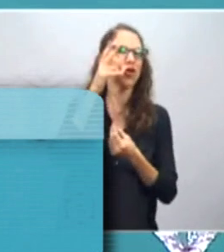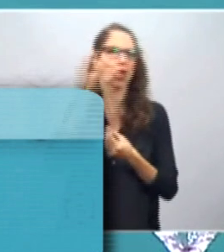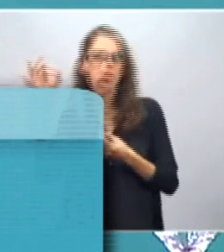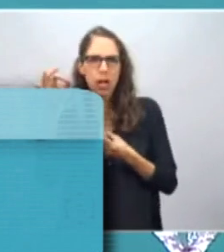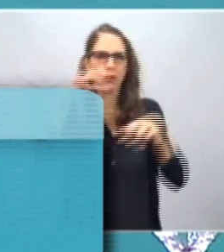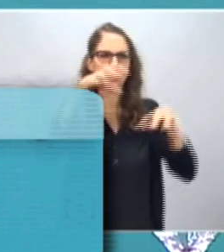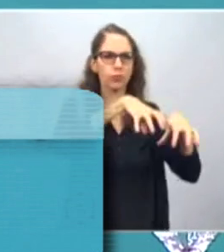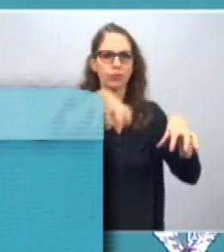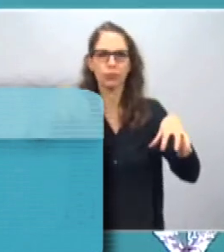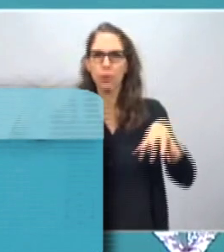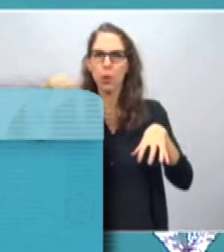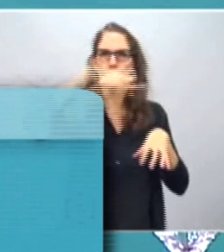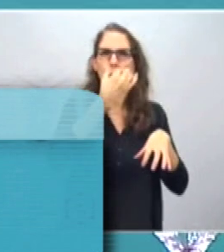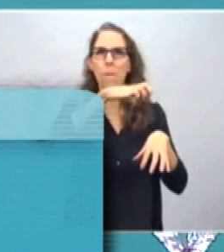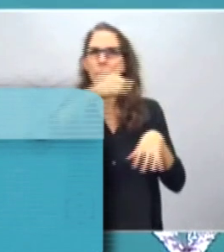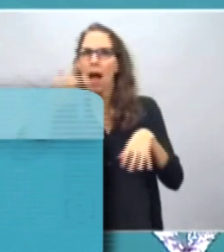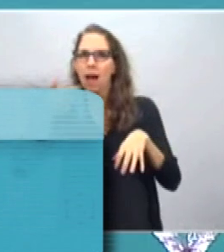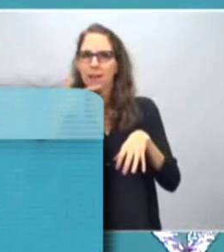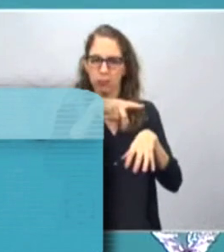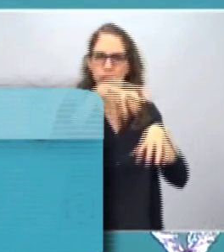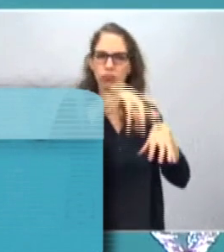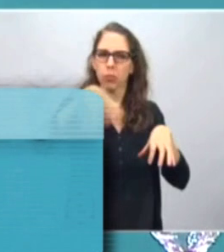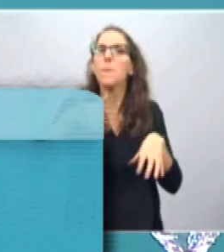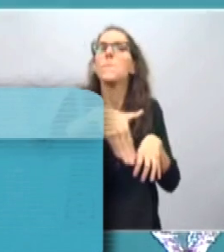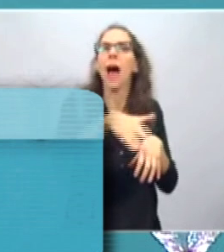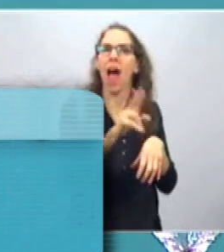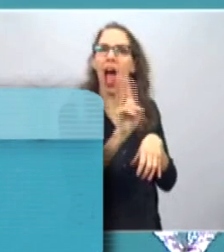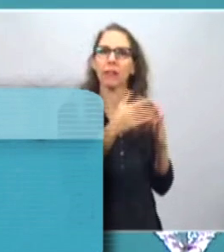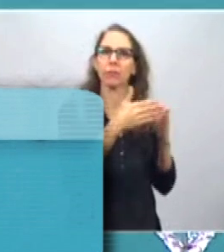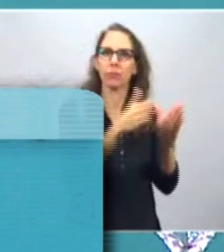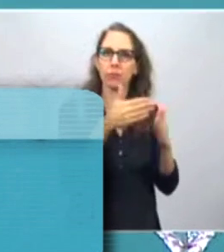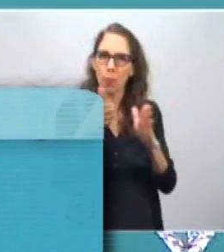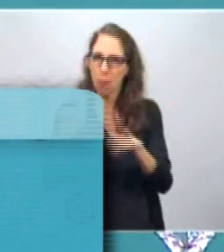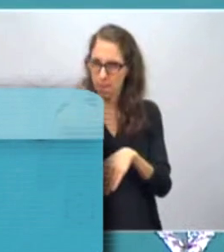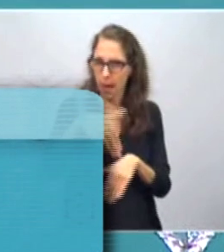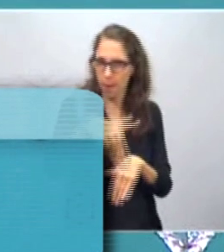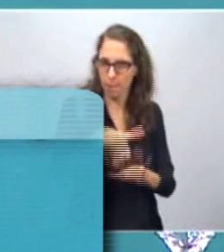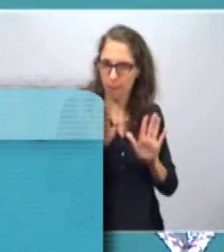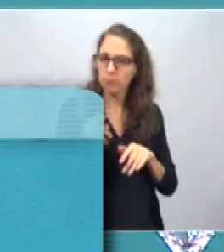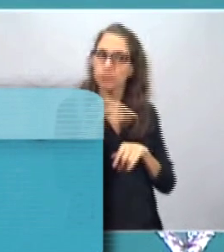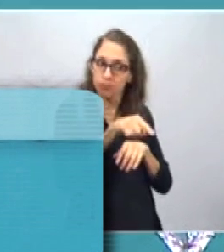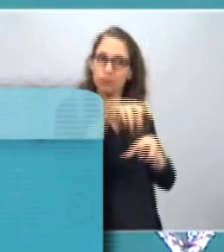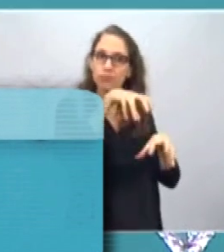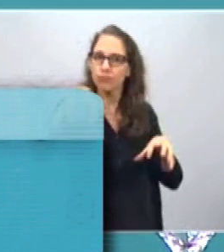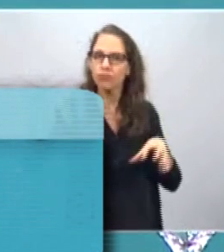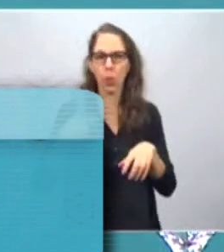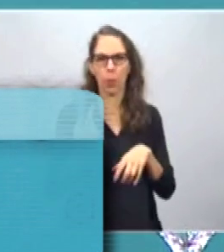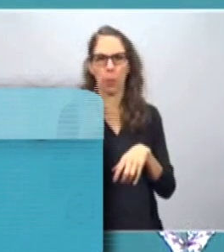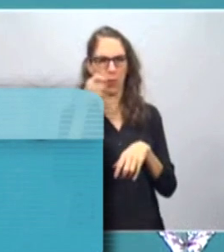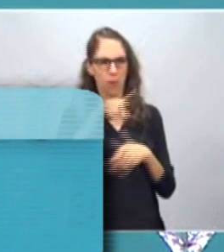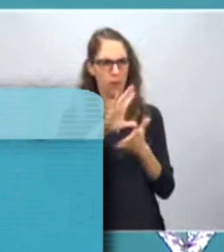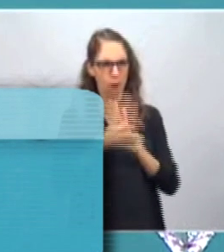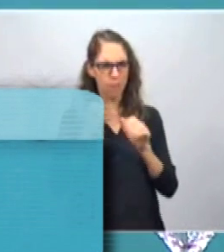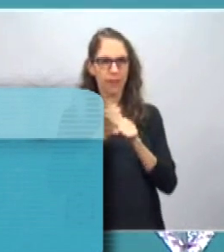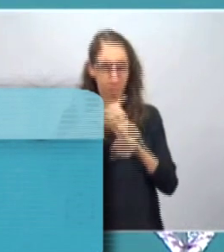PUPAS en proceso de habilitación o habilitados, que marca sin ninguna duda una tendencia muy importante. Acá